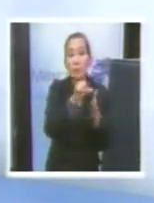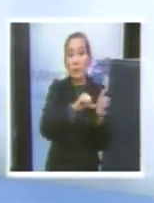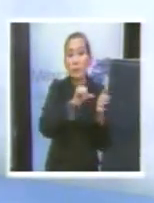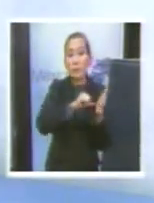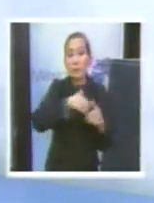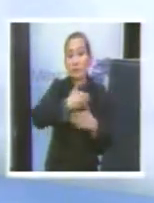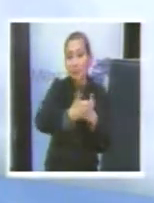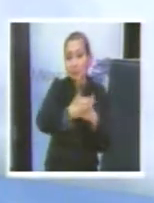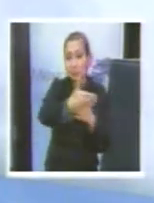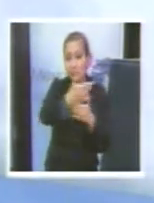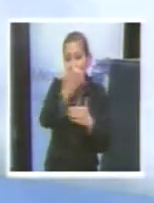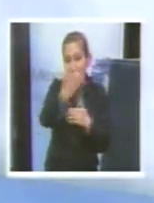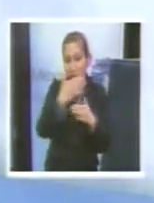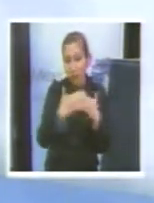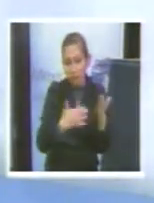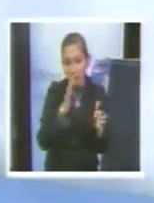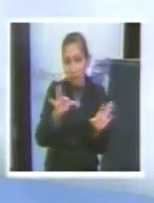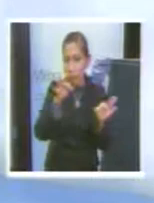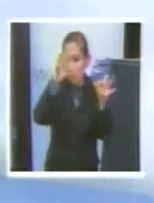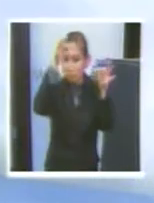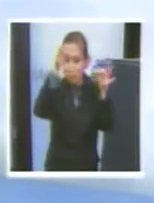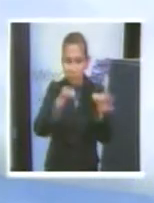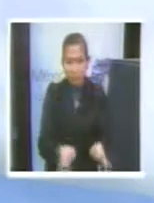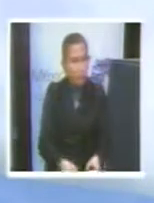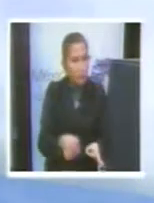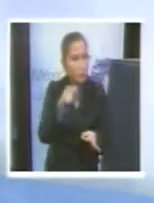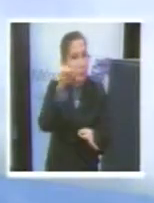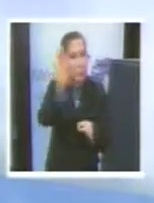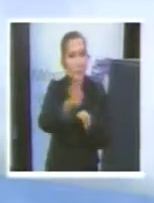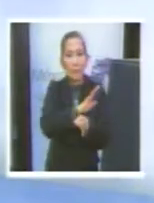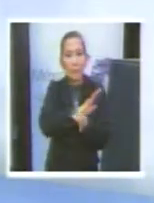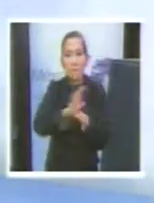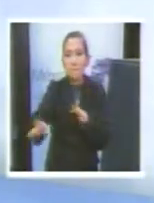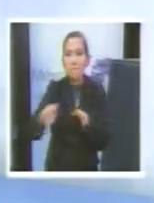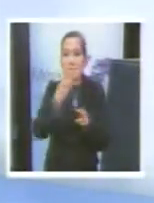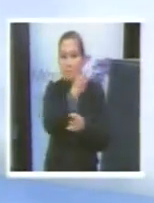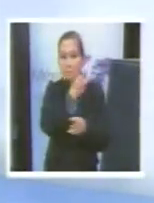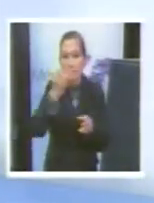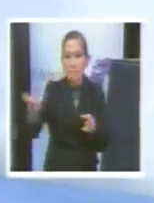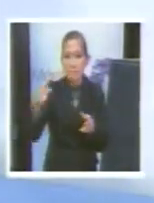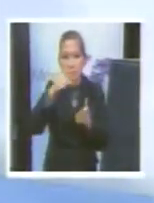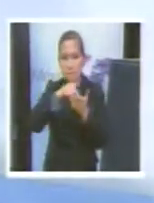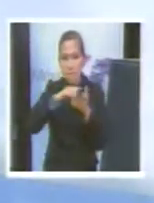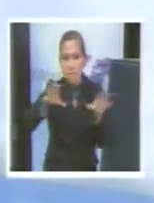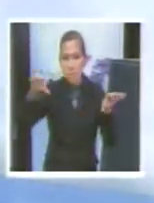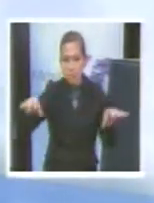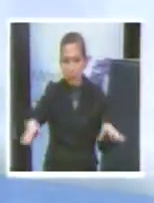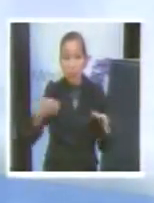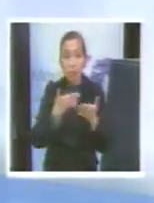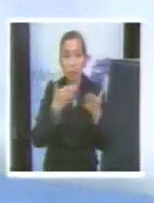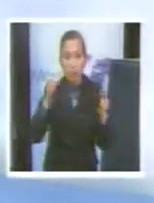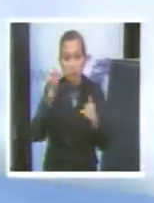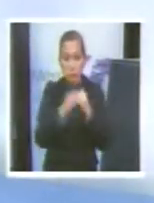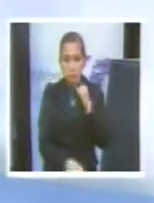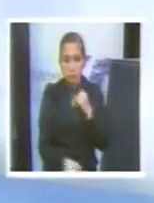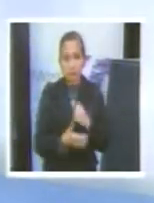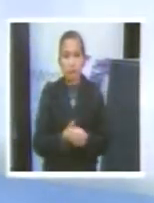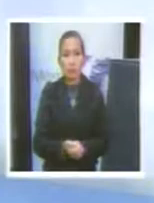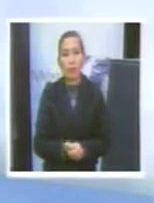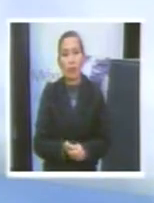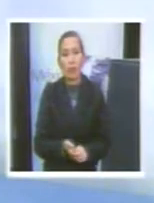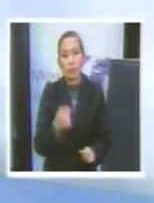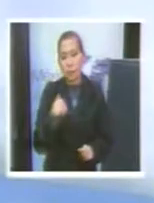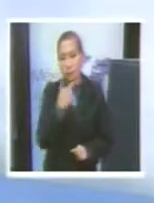meses este proceso se consolide en beneficio de ambas naciones. Y hoy, por último, me